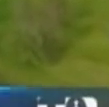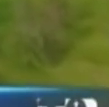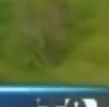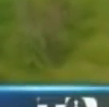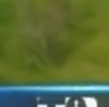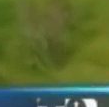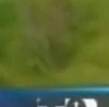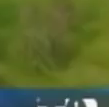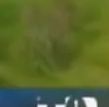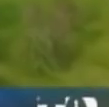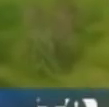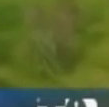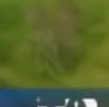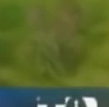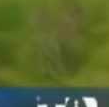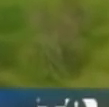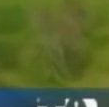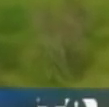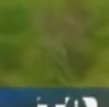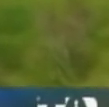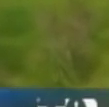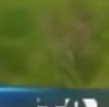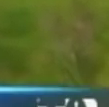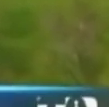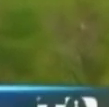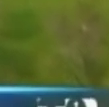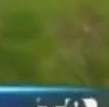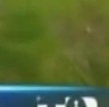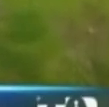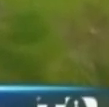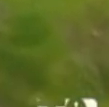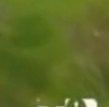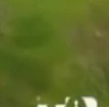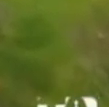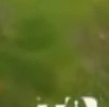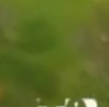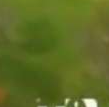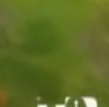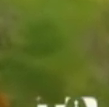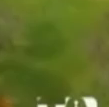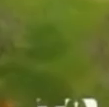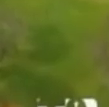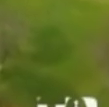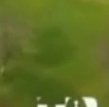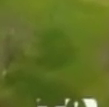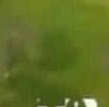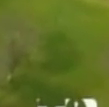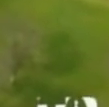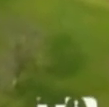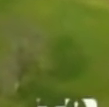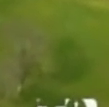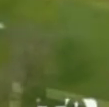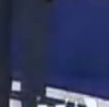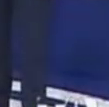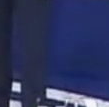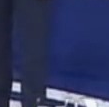y aeromodelismo, y ágoras para eventos artísticos. Con esta imagen iniciamos la segunda emisión de su noticiero de la comunidad. Bienvenidos.